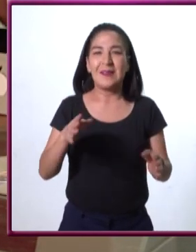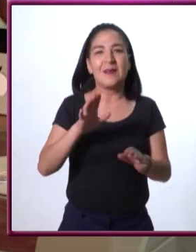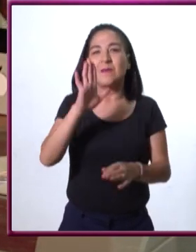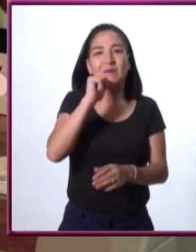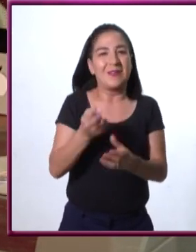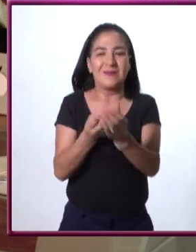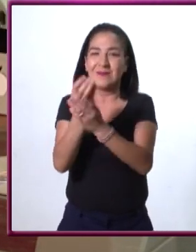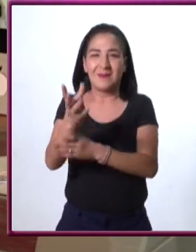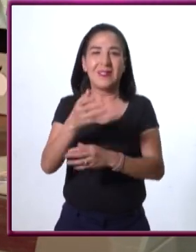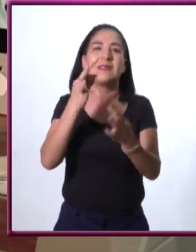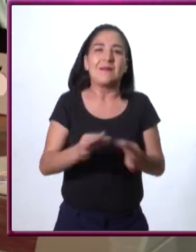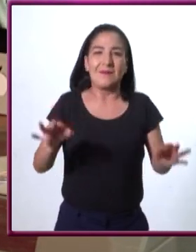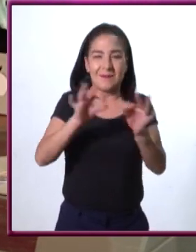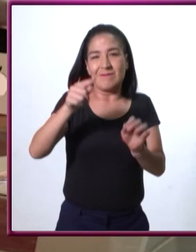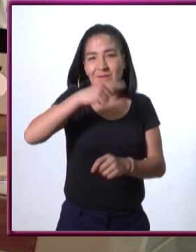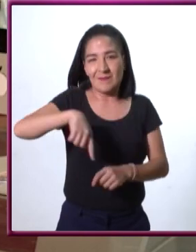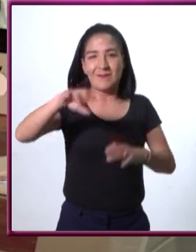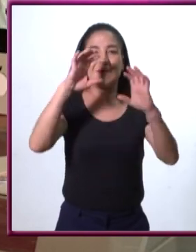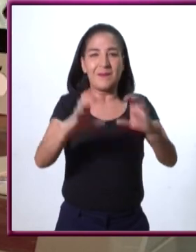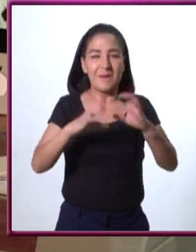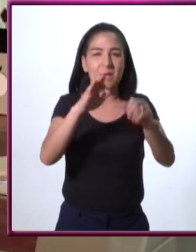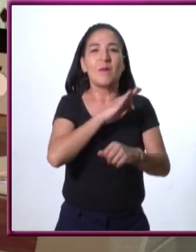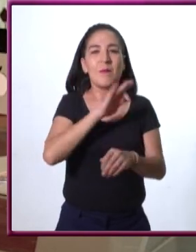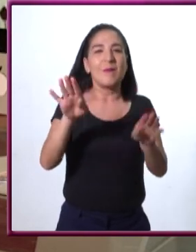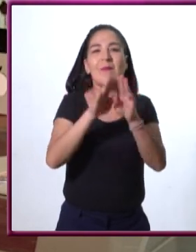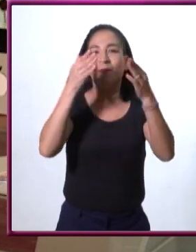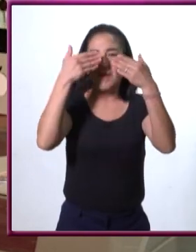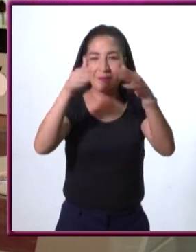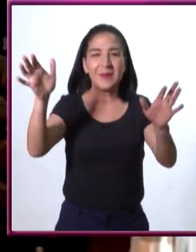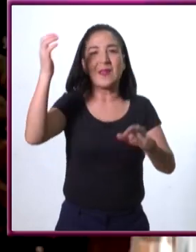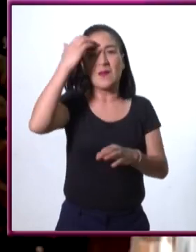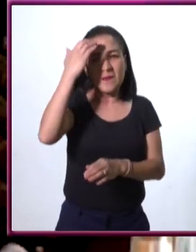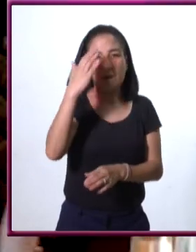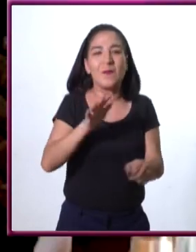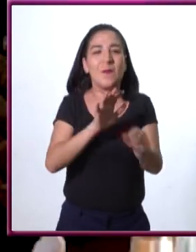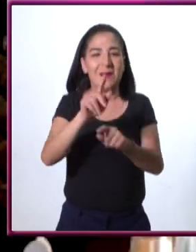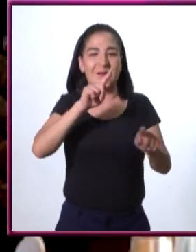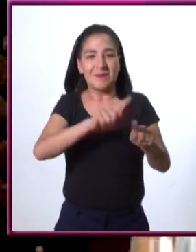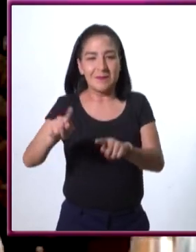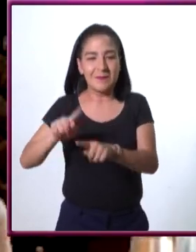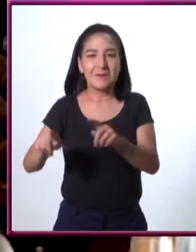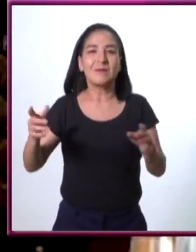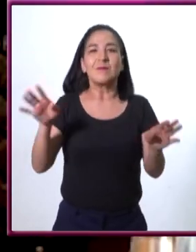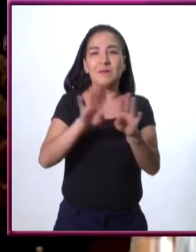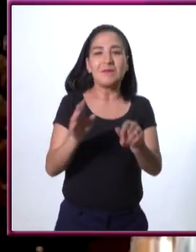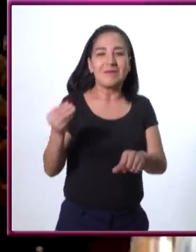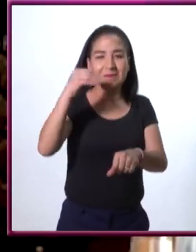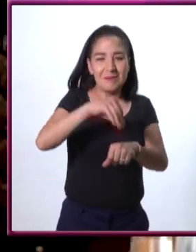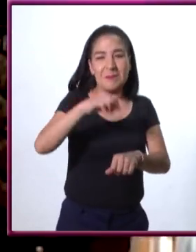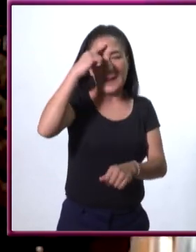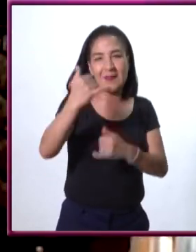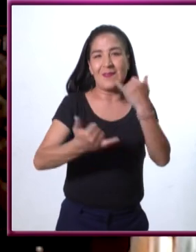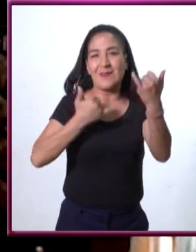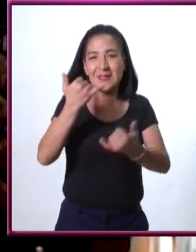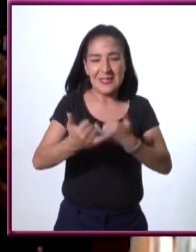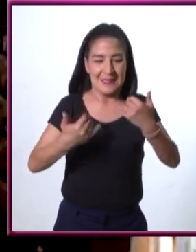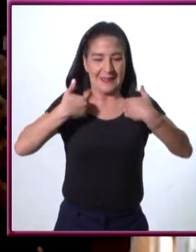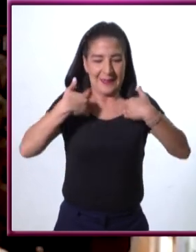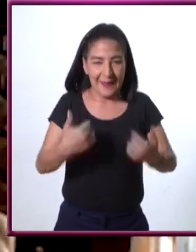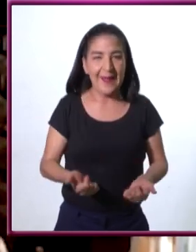agresión. Entonces, por eso nuestra recomendación es, si tengo que usar el castigo, usemos el tipo 2, que es este castigo en el que retiramos